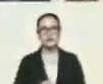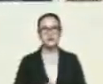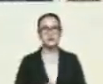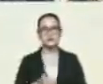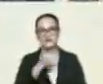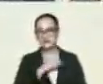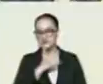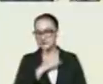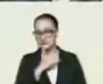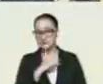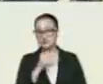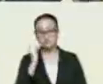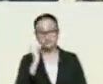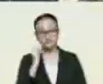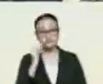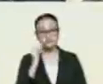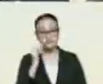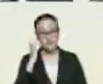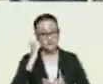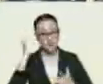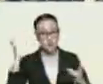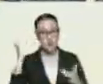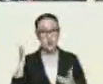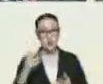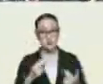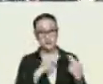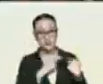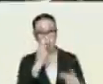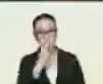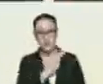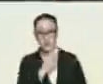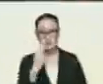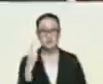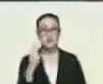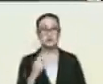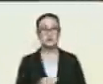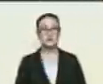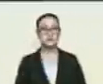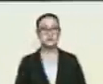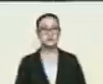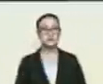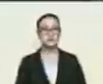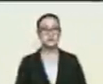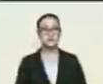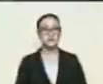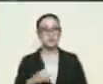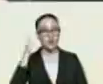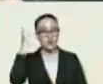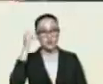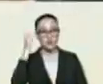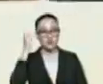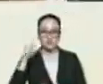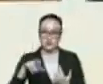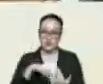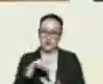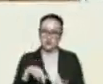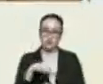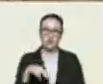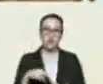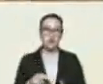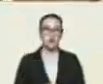con audacia, con responsabilidad, con compromiso de patria, con conciencia